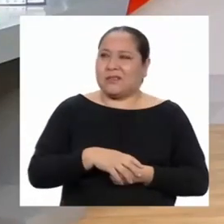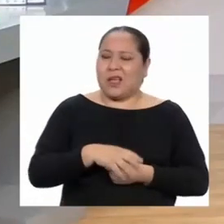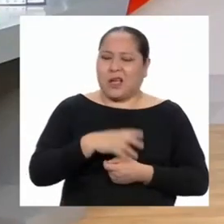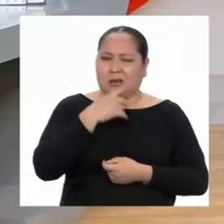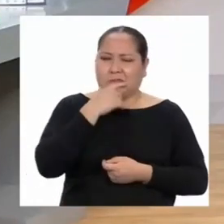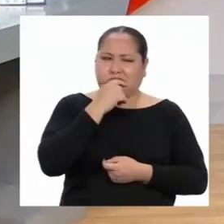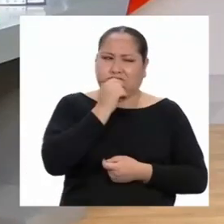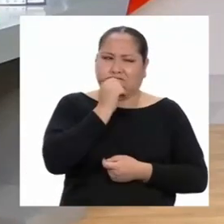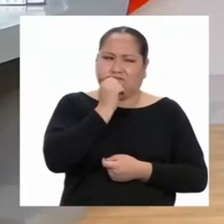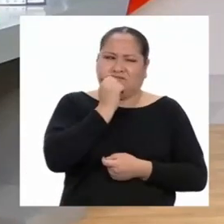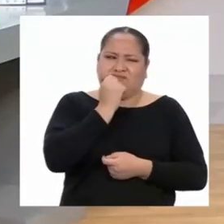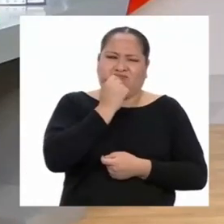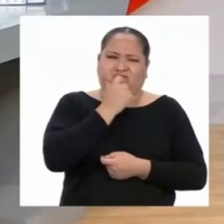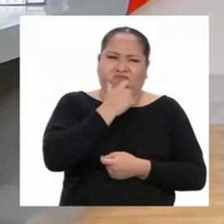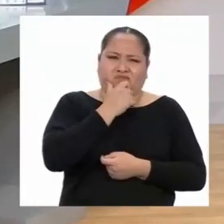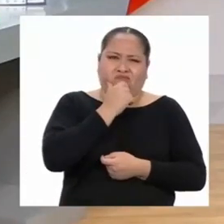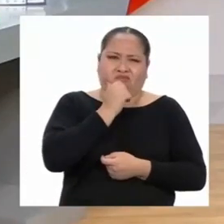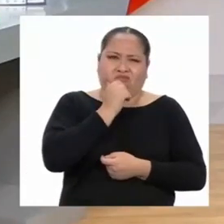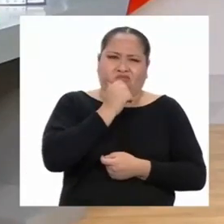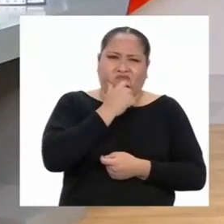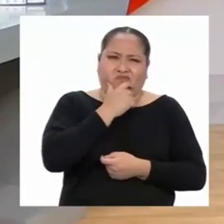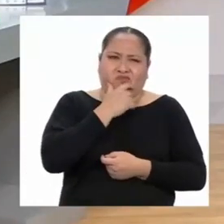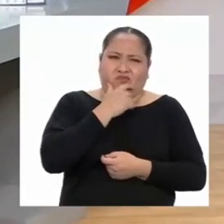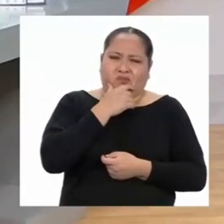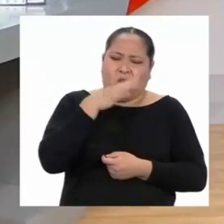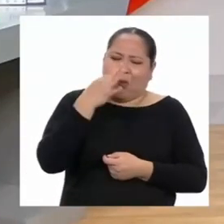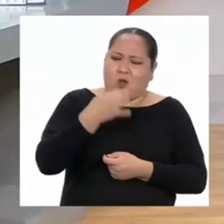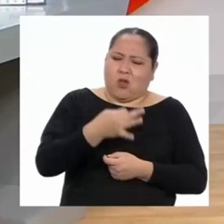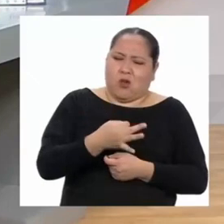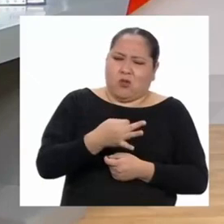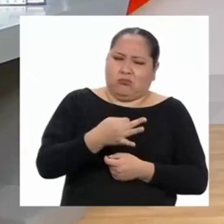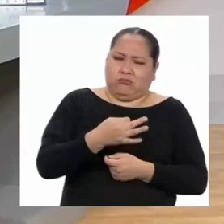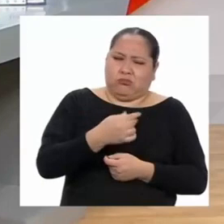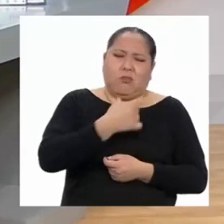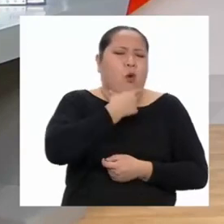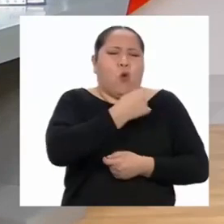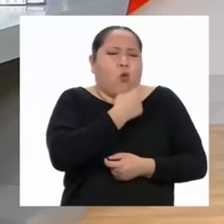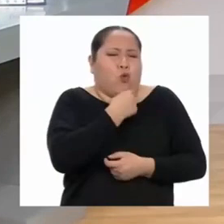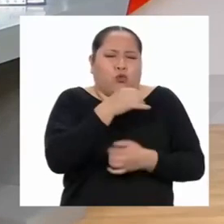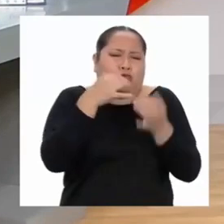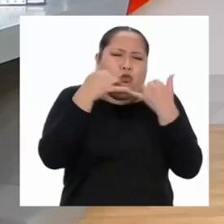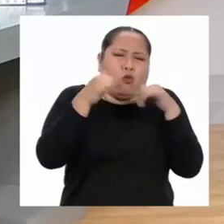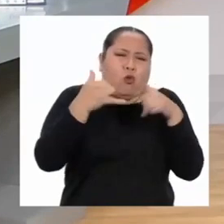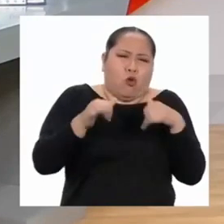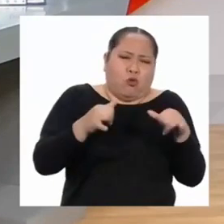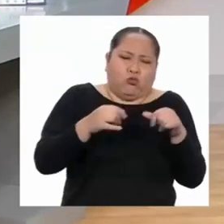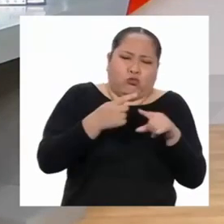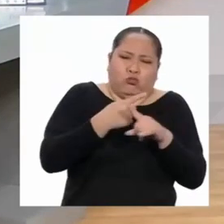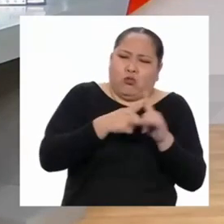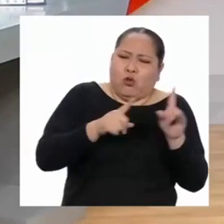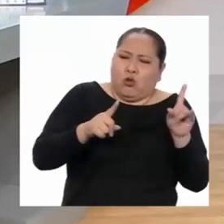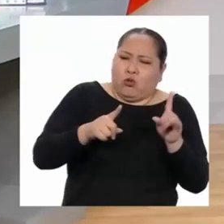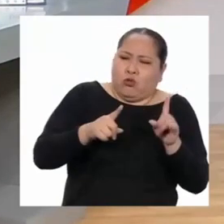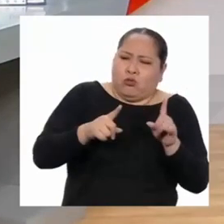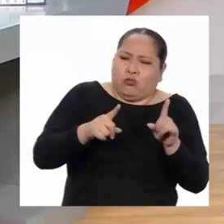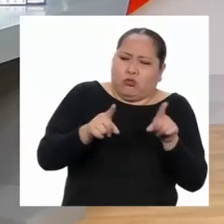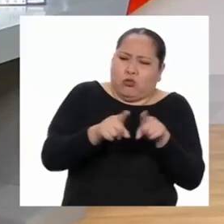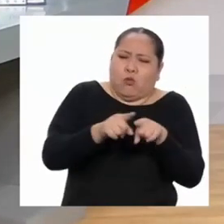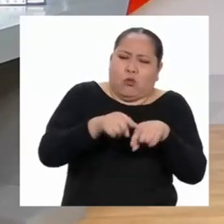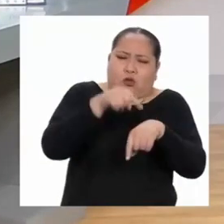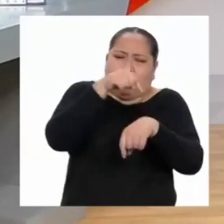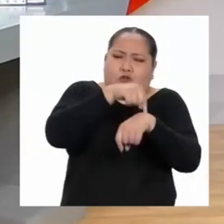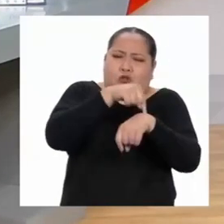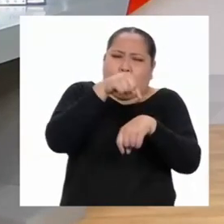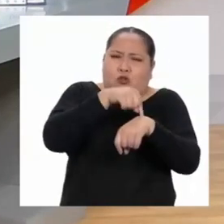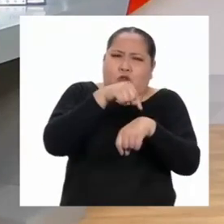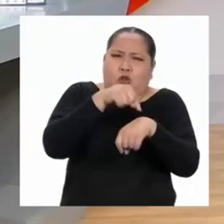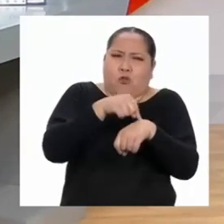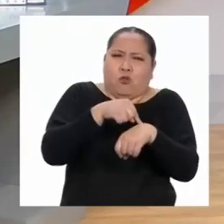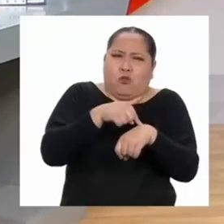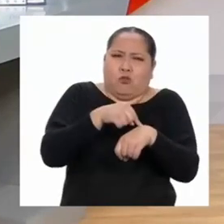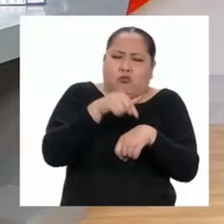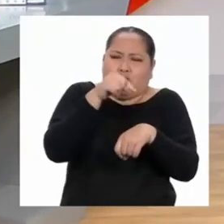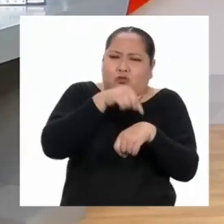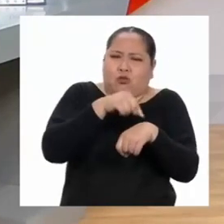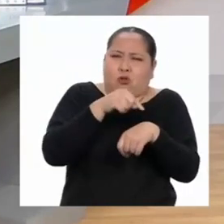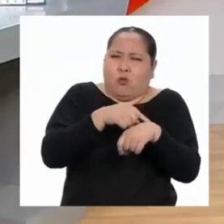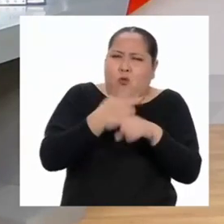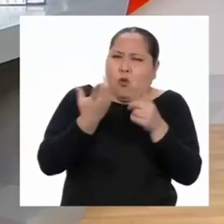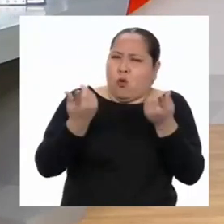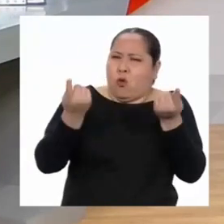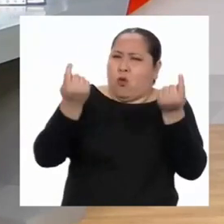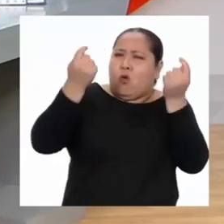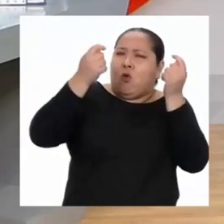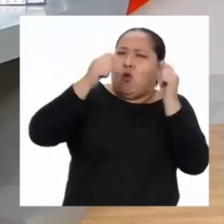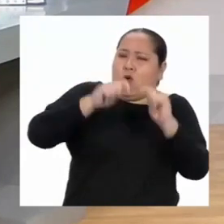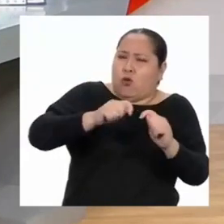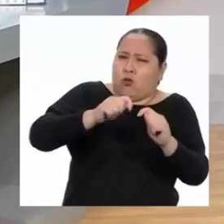Bueno, la verdad es que me encantan los juegos, pero también estamos con la hora y es momento de irnos a